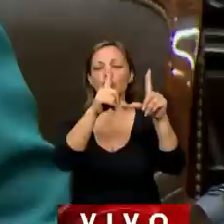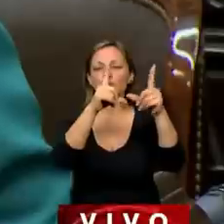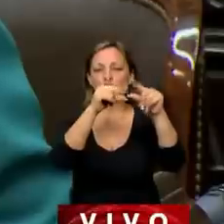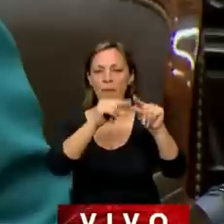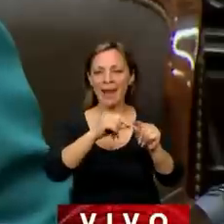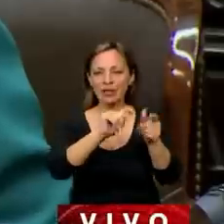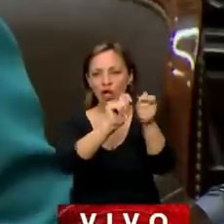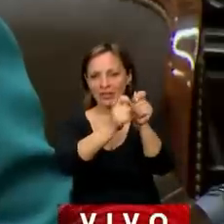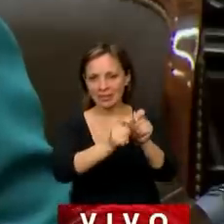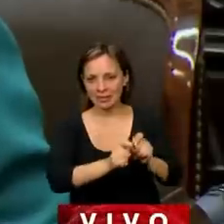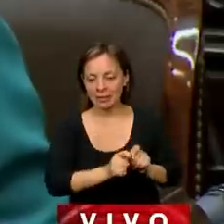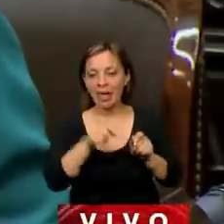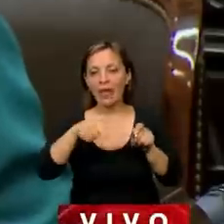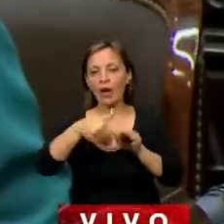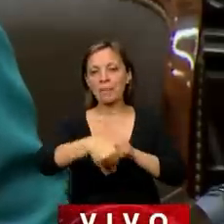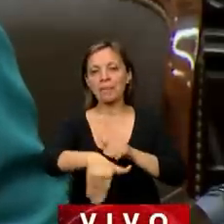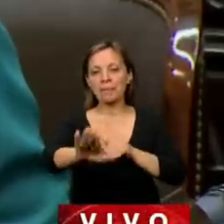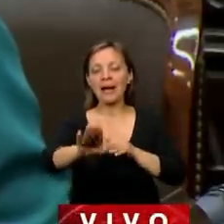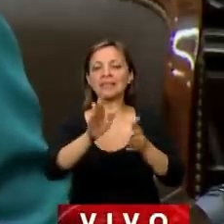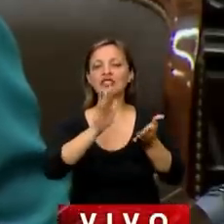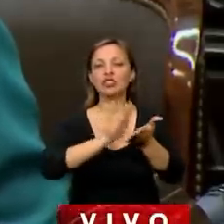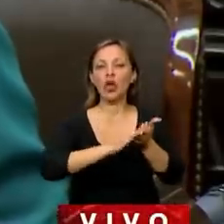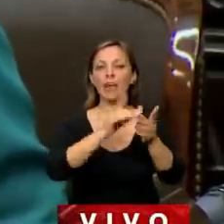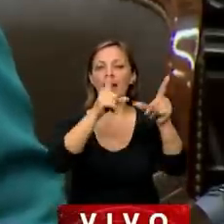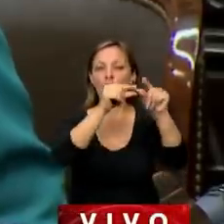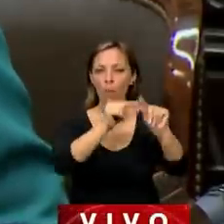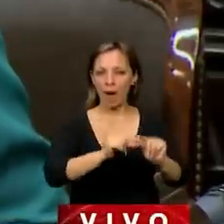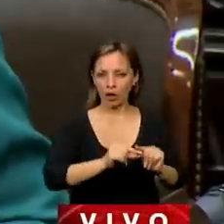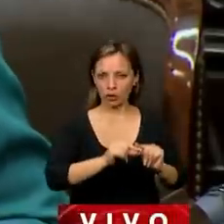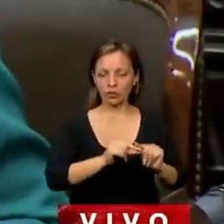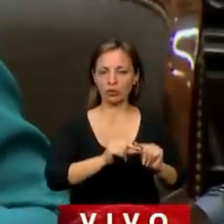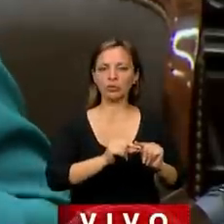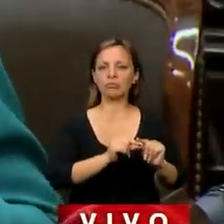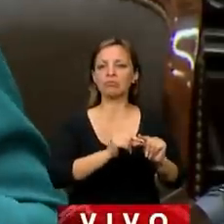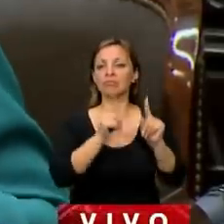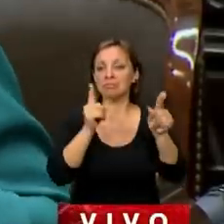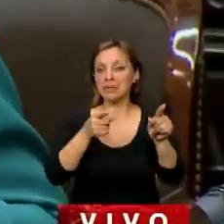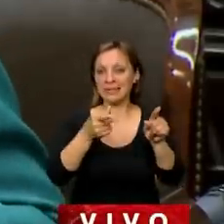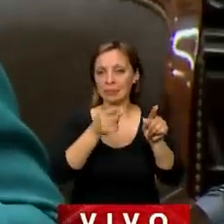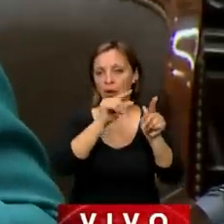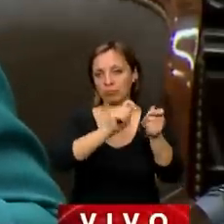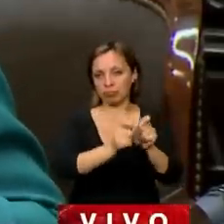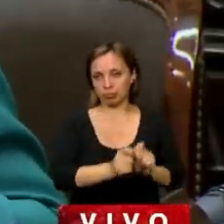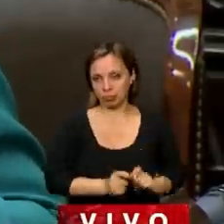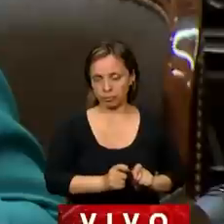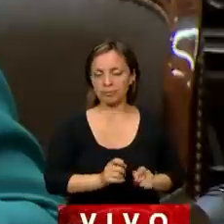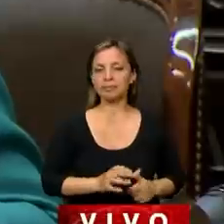Nosotros nos vamos a referir desde ahora en más en la renumeración que se ha efectuado. Y